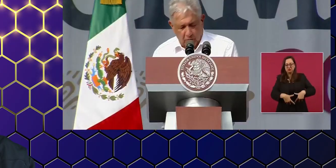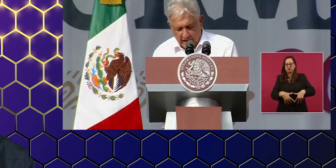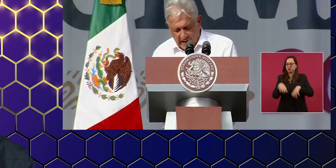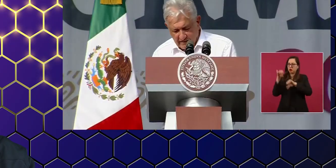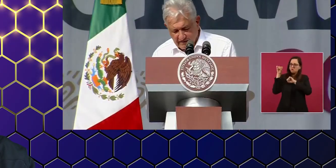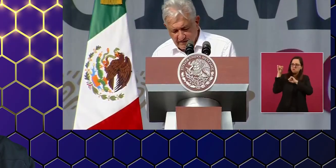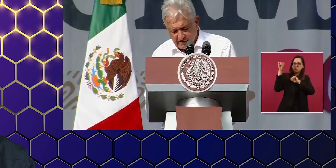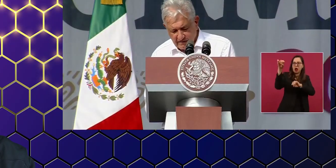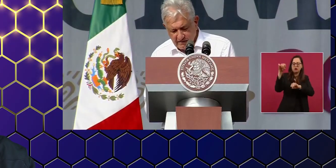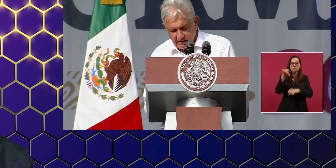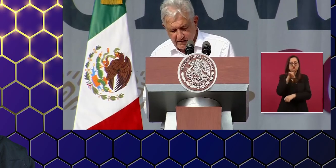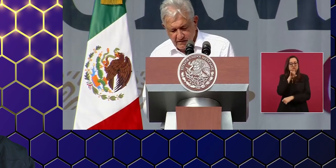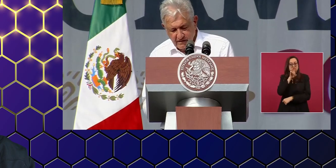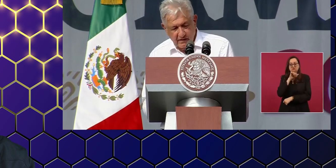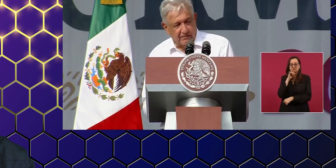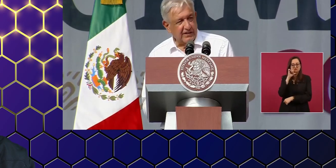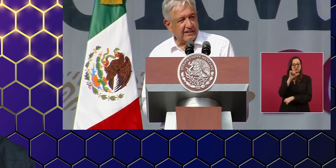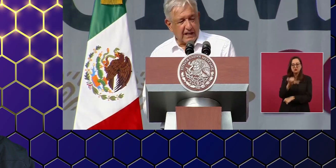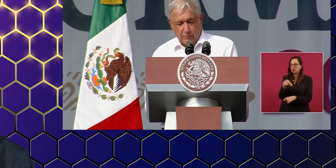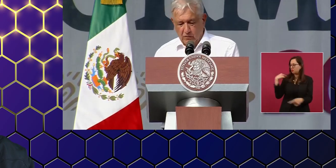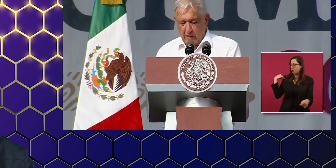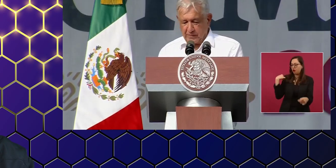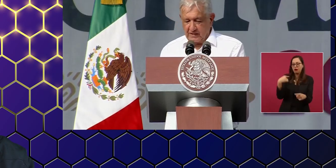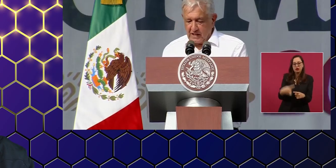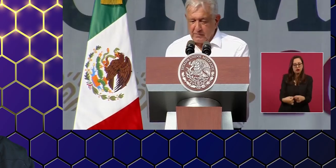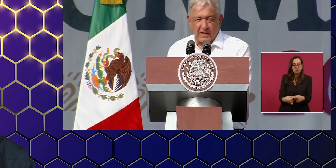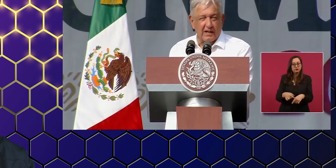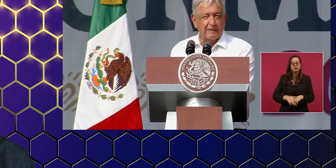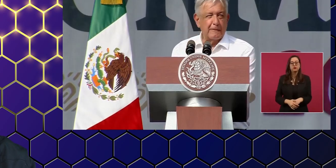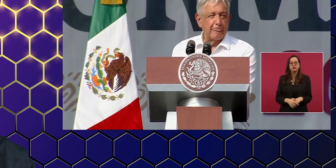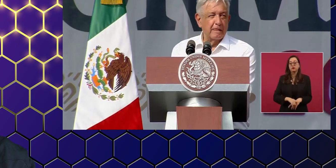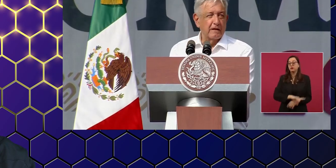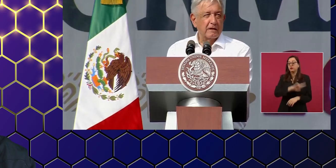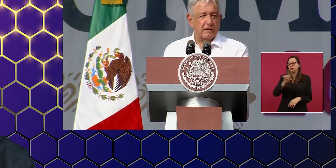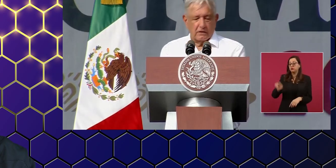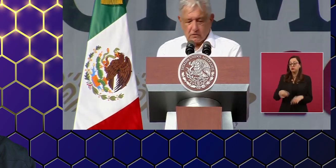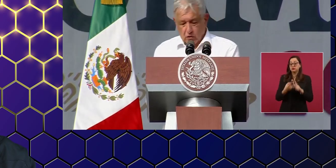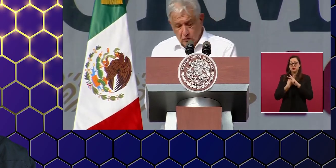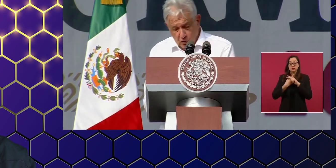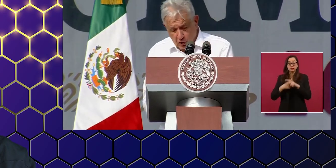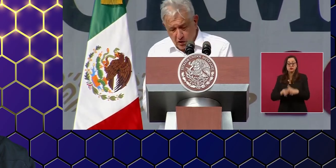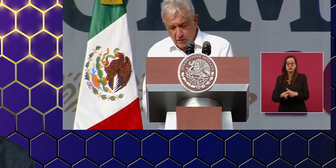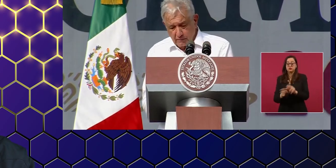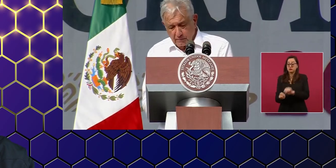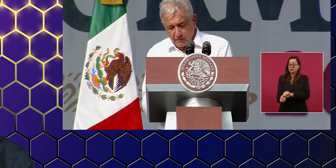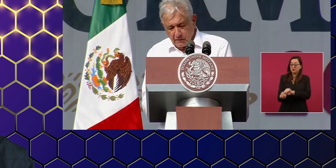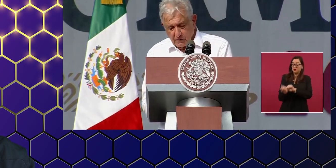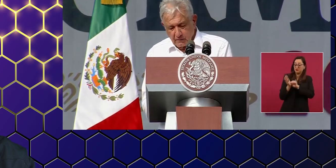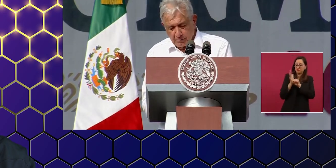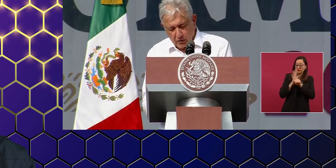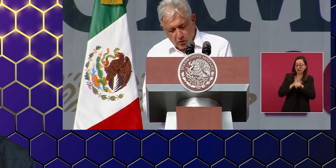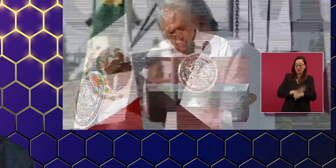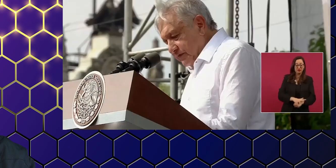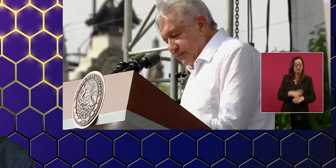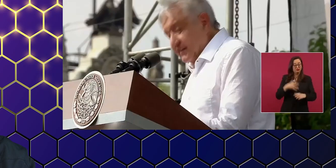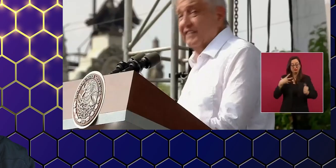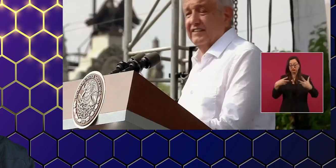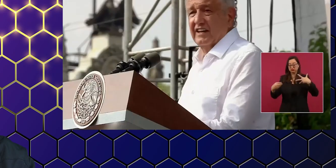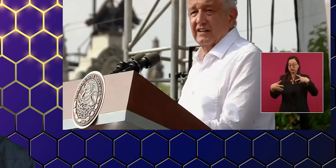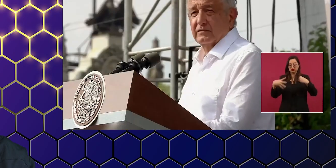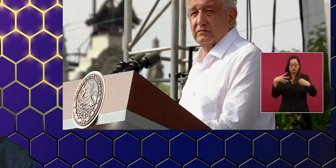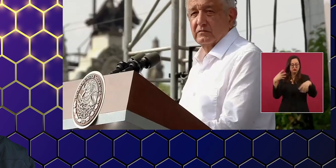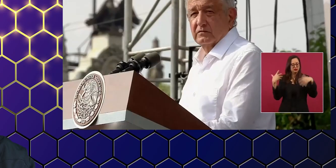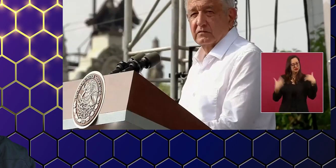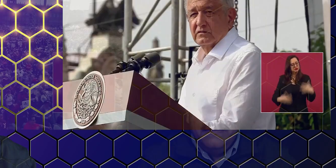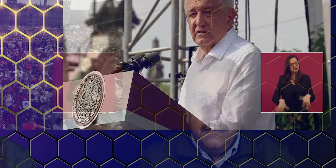Andrés Manuel López Obrador esta cifra varía un poco ahorita que veamos las declaraciones del santo y te darás cuenta que ellos